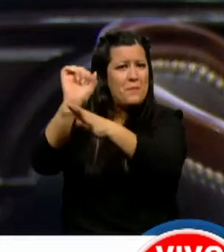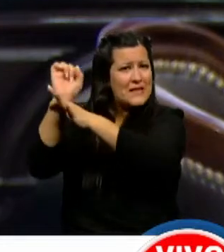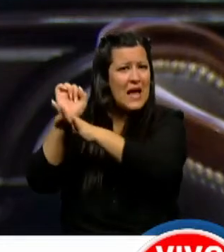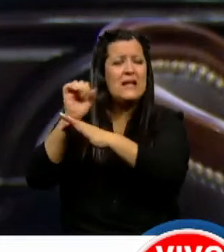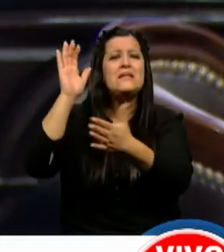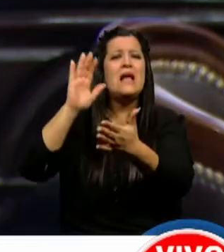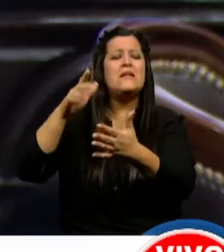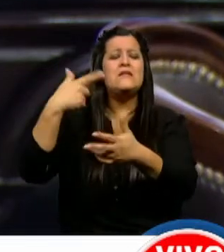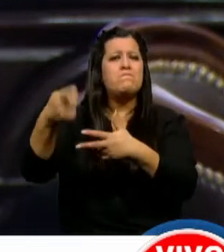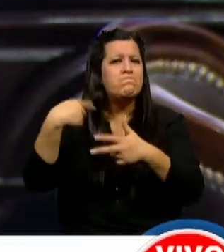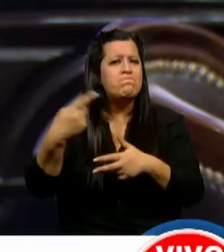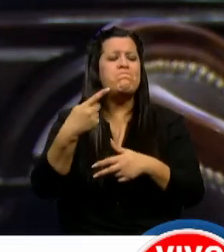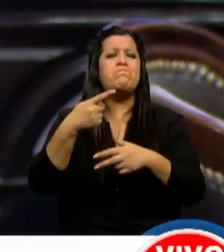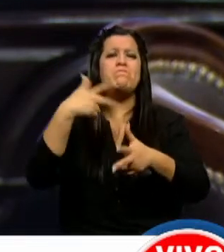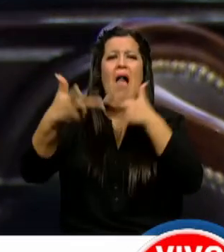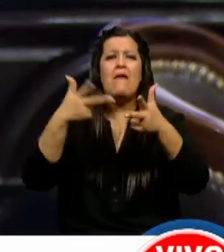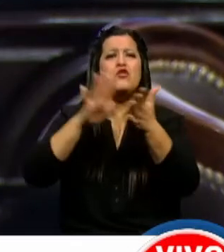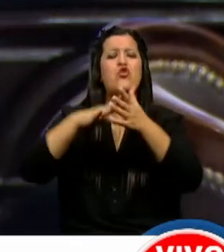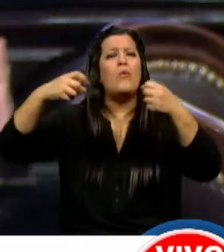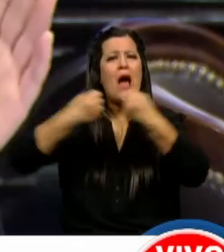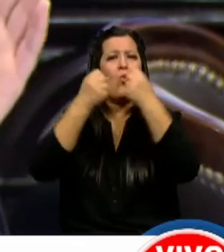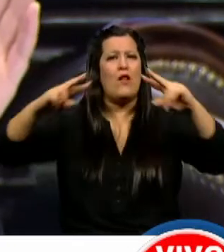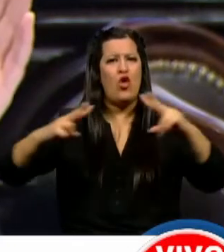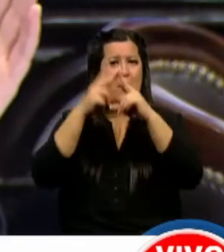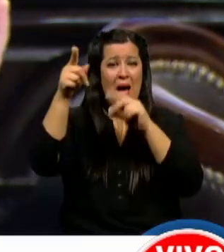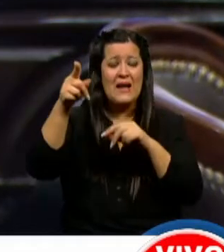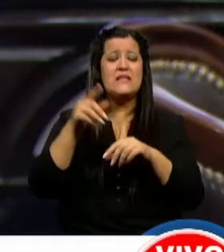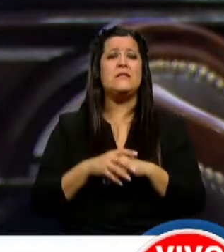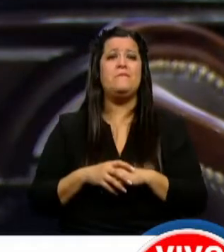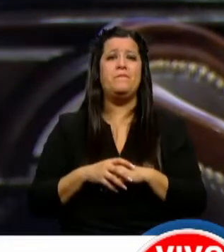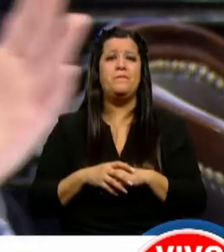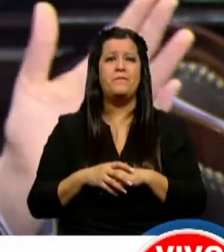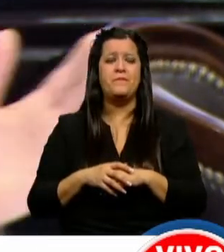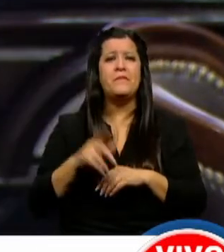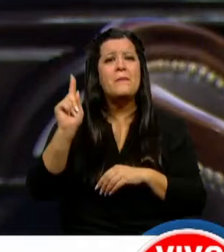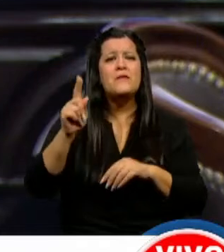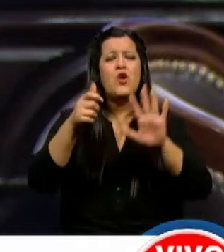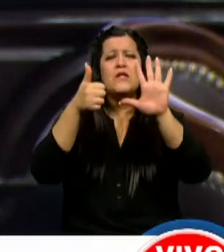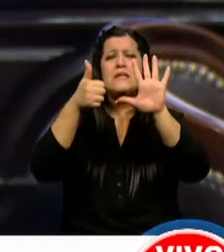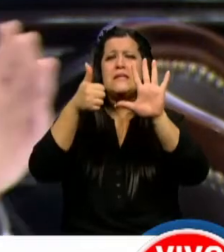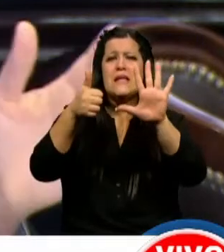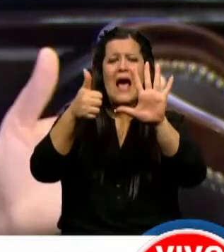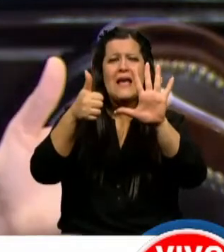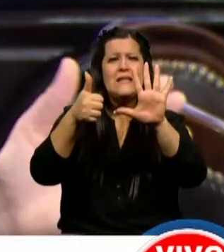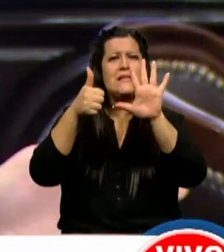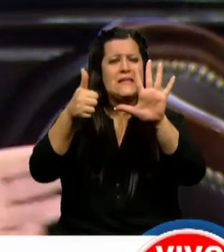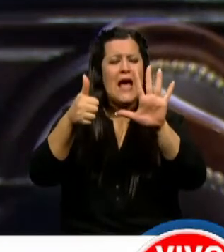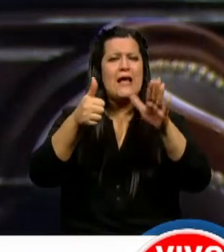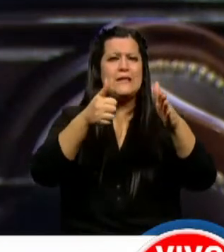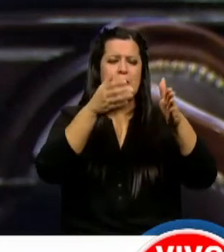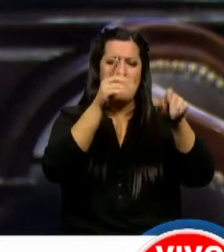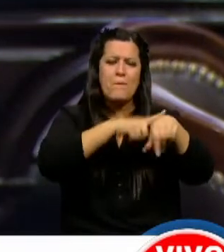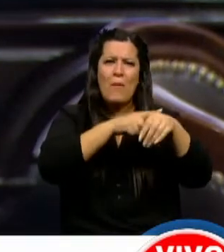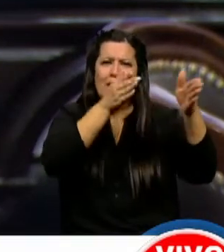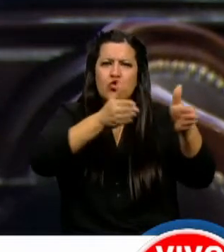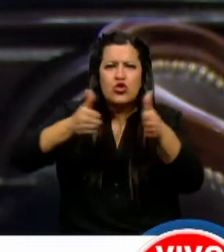de los países en materia del Acuerdo de París. En una escala de 6 estadios, a ver